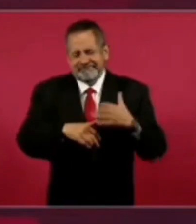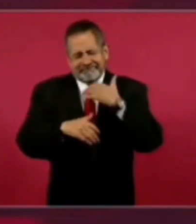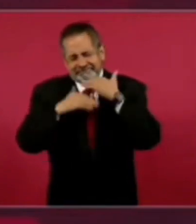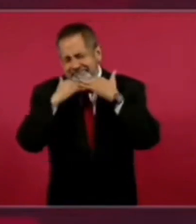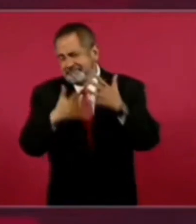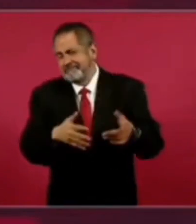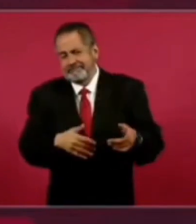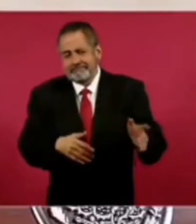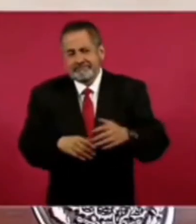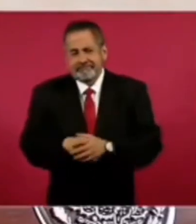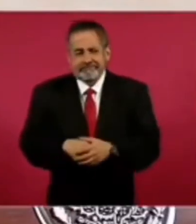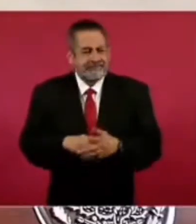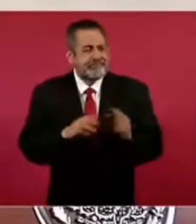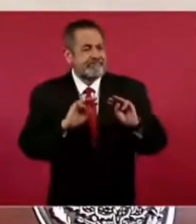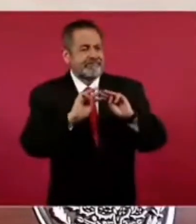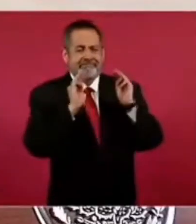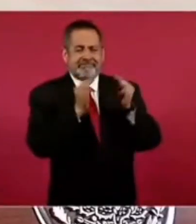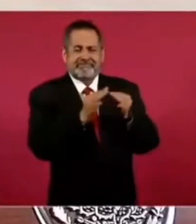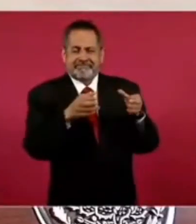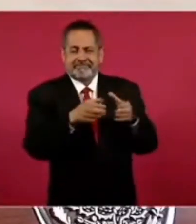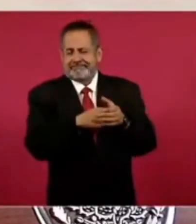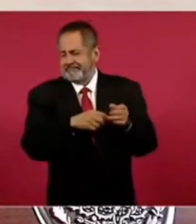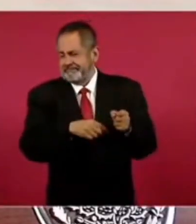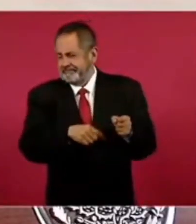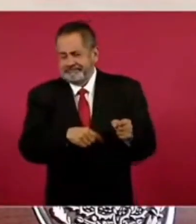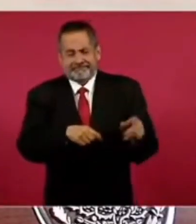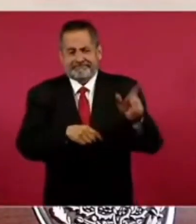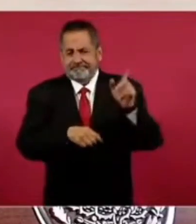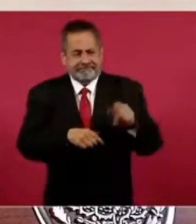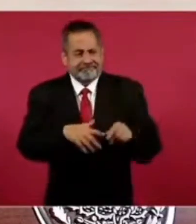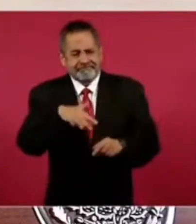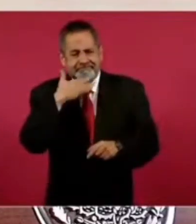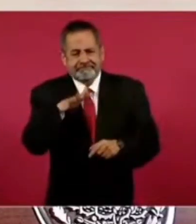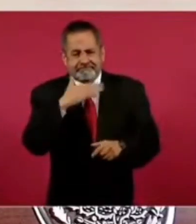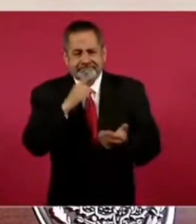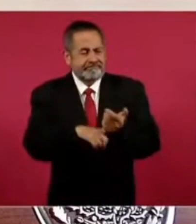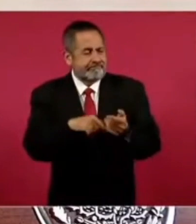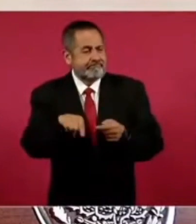Más que nada una mafia de factureros